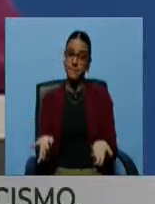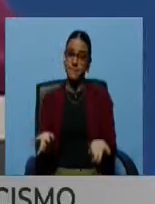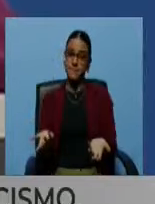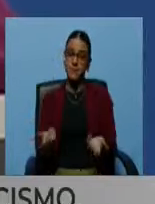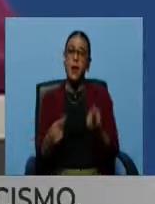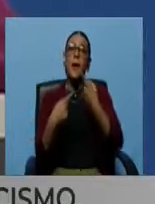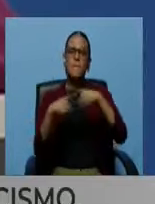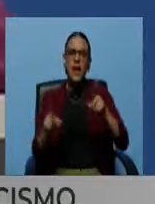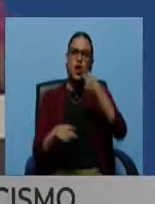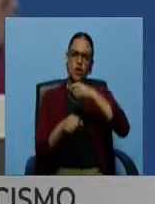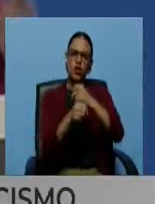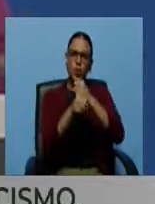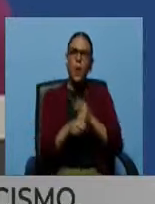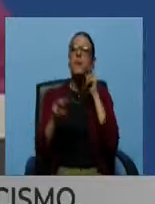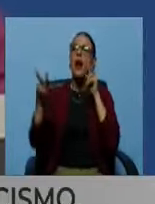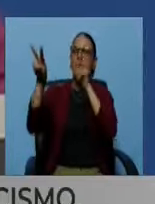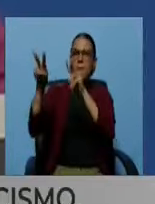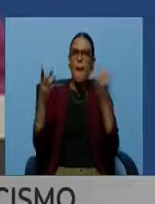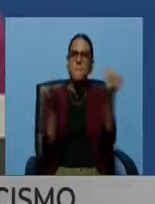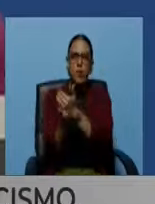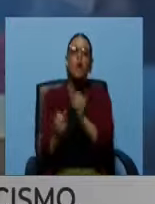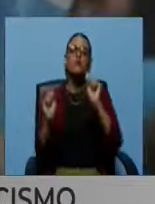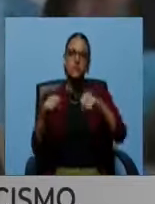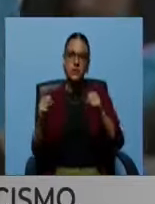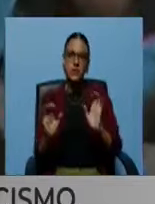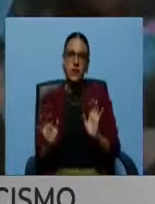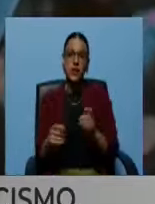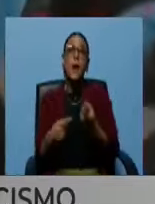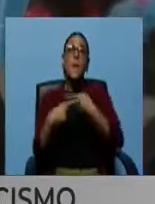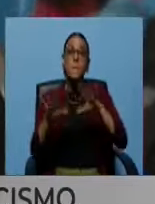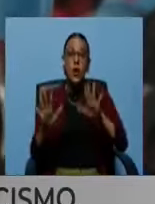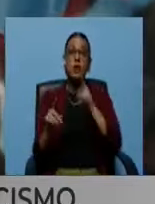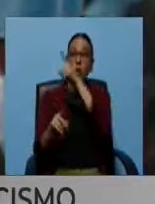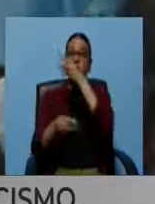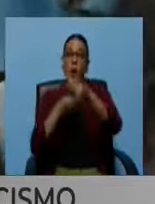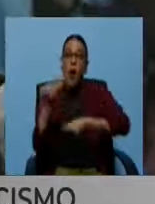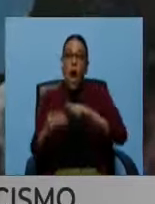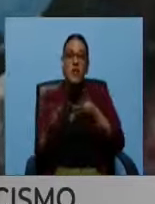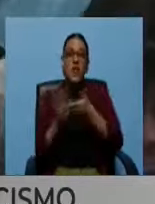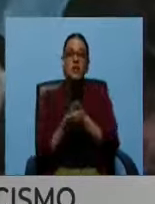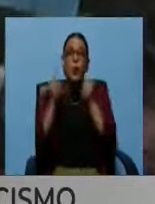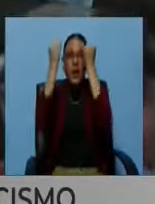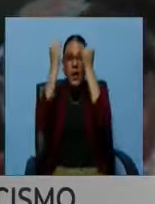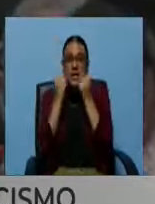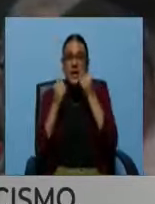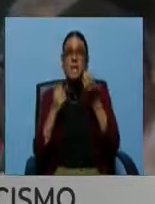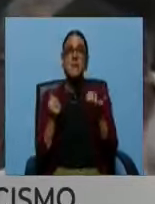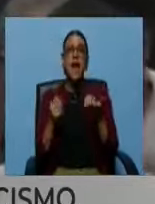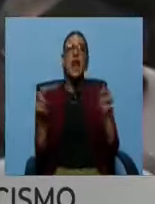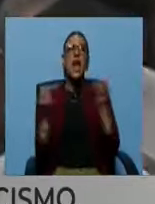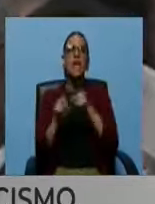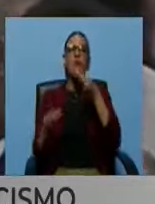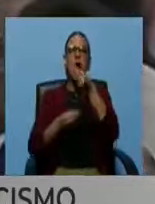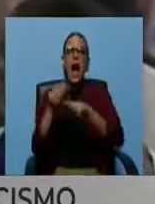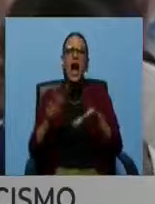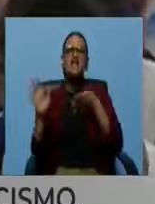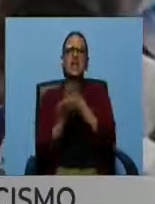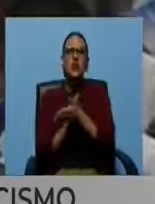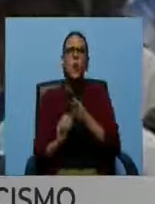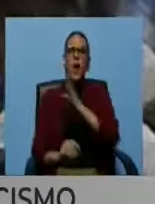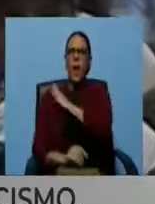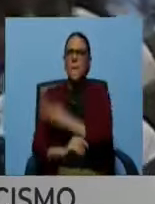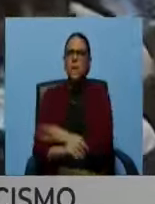Pero lo veremos. Y por eso este crimen organizado se sirve de pilares de los poderes